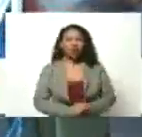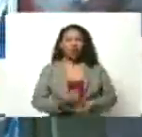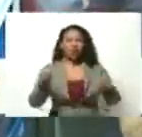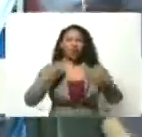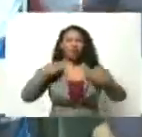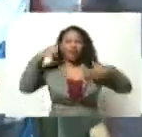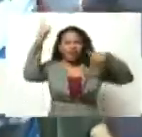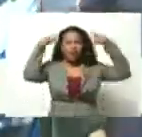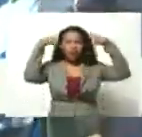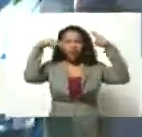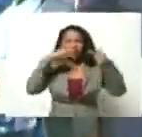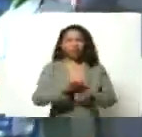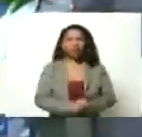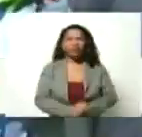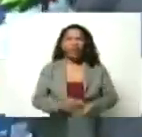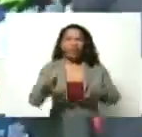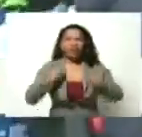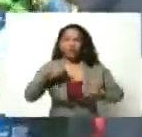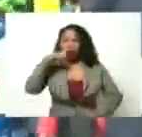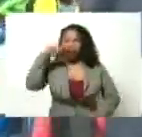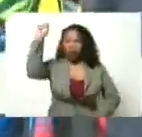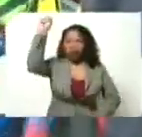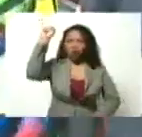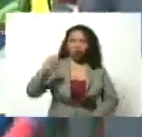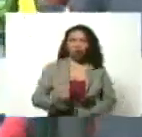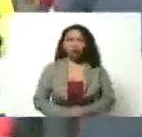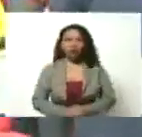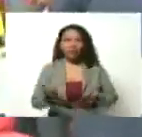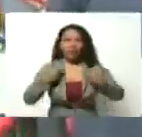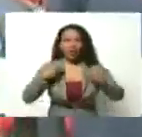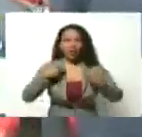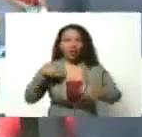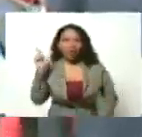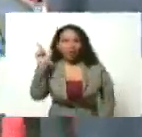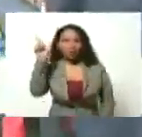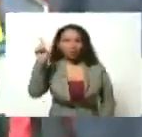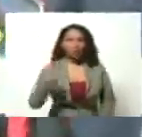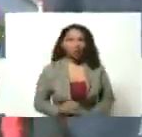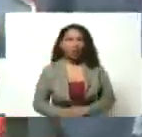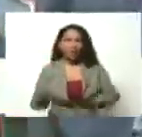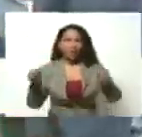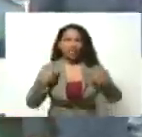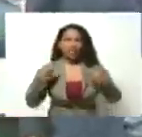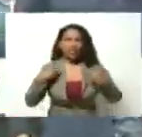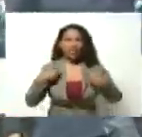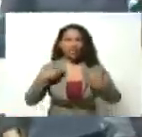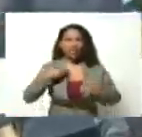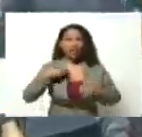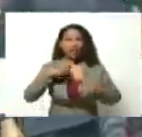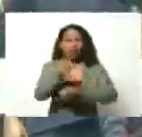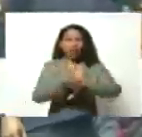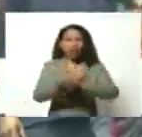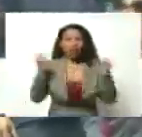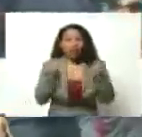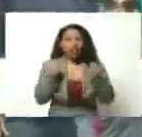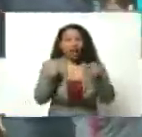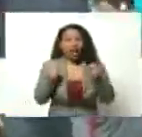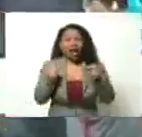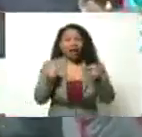querida chéveres Que viva maduro querido el perfume que iba a Jason que